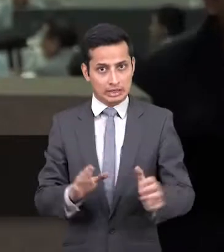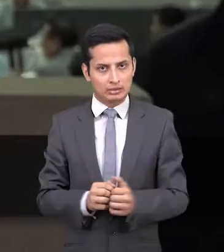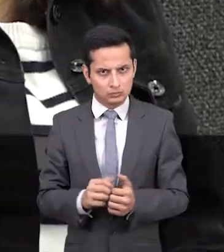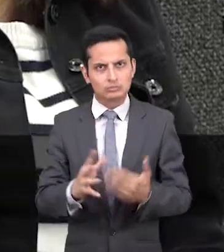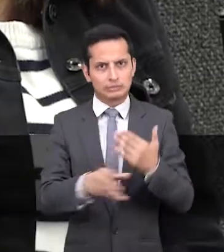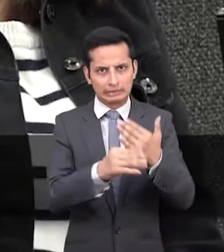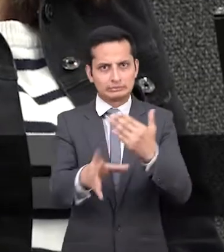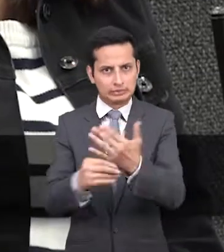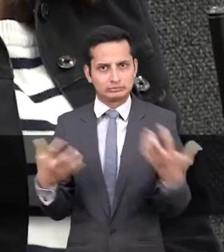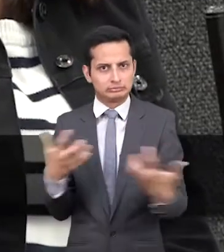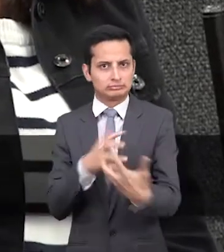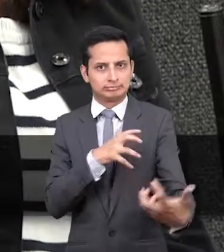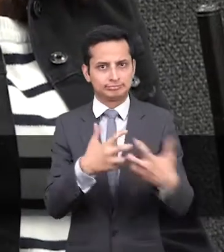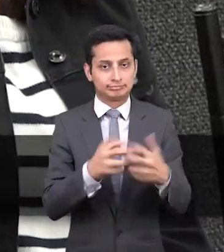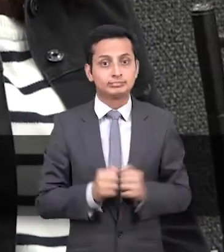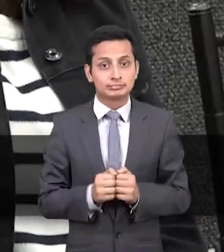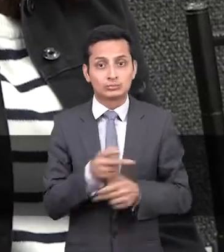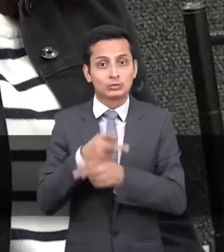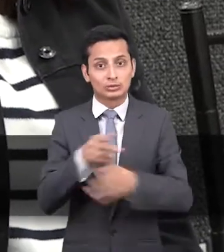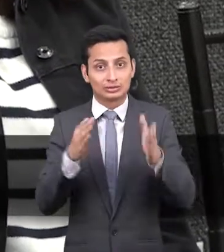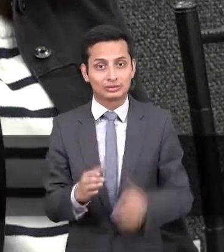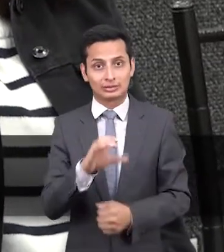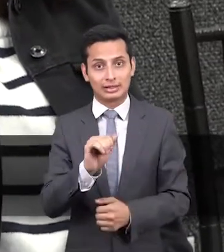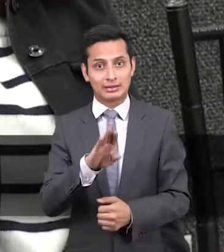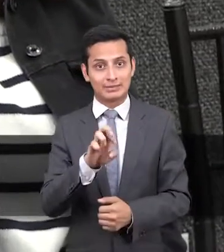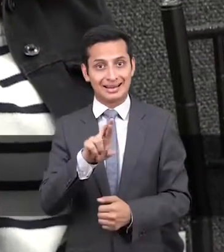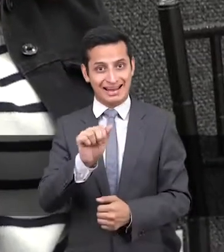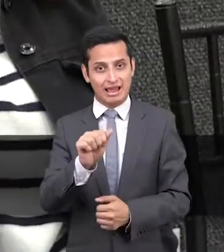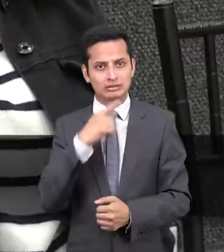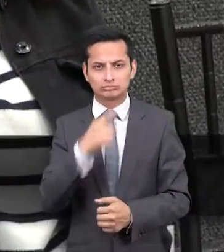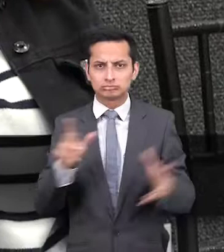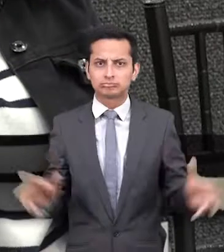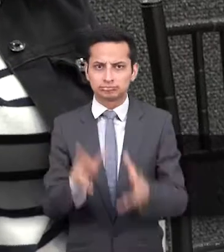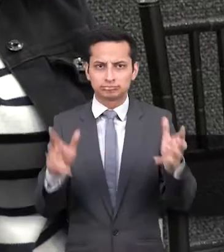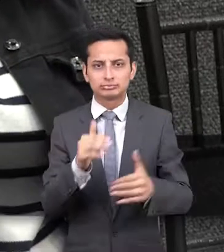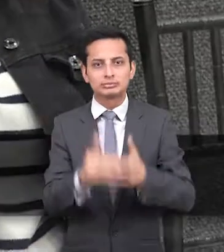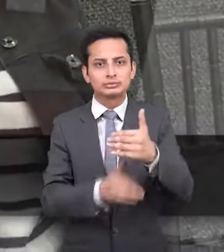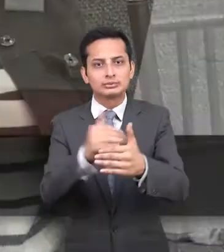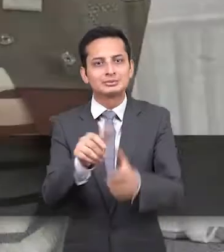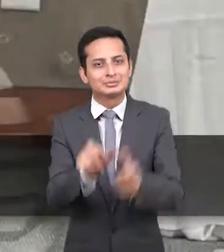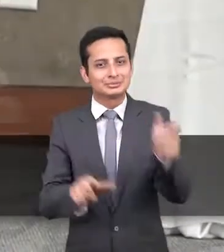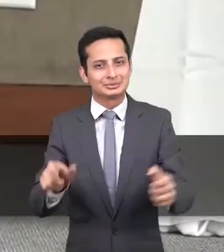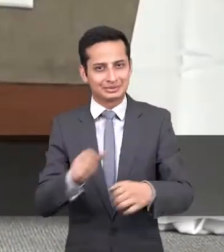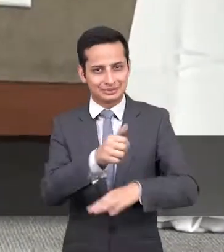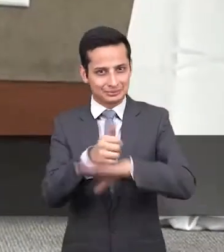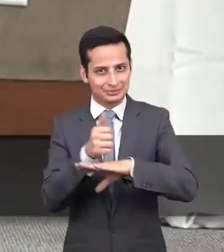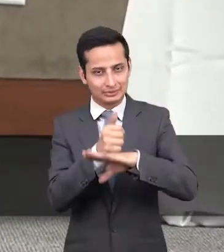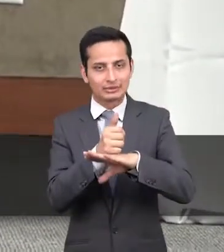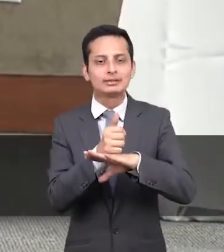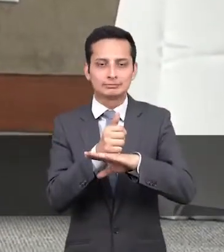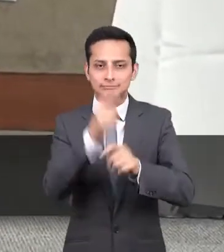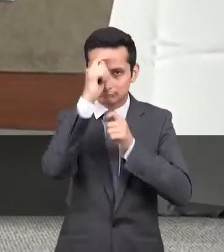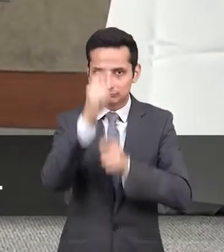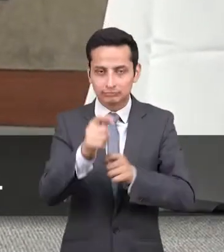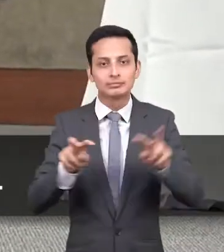técnica al término de esta capacitación el consejero josé cabrera auguró éxito durante el proceso a los servidores de electorales